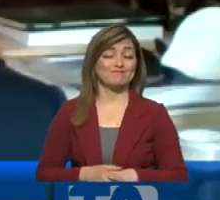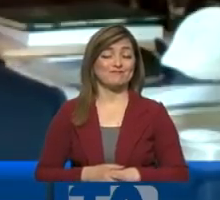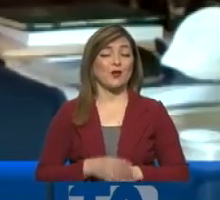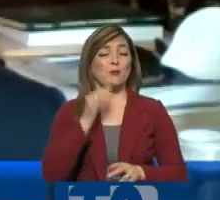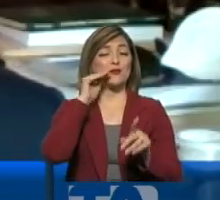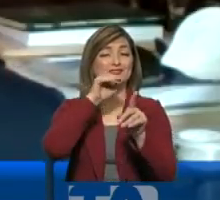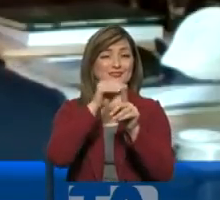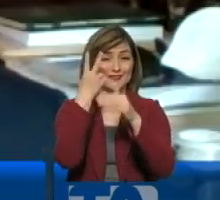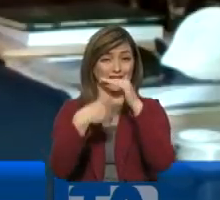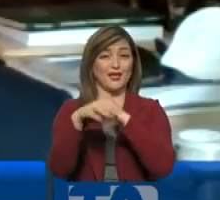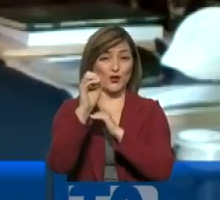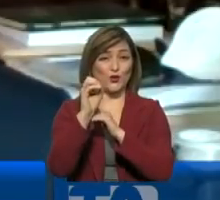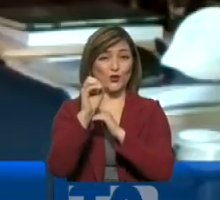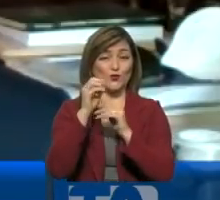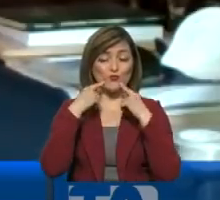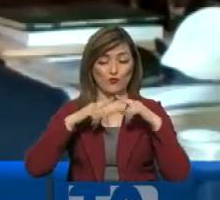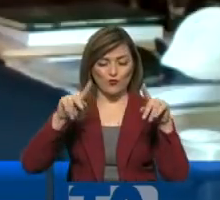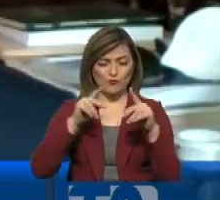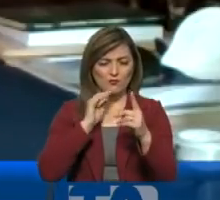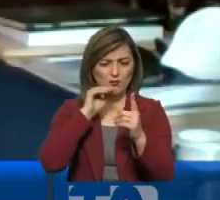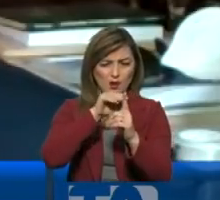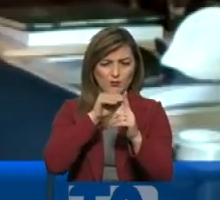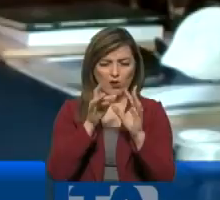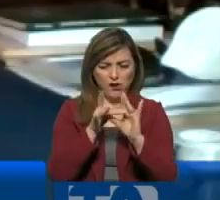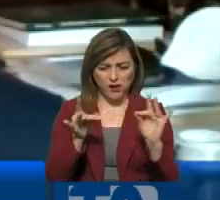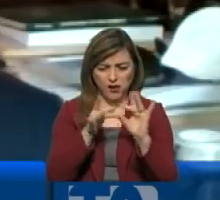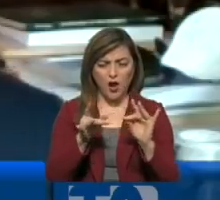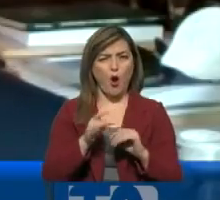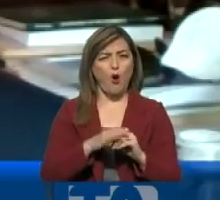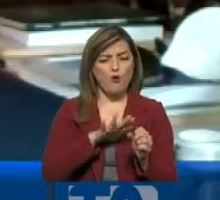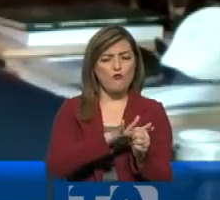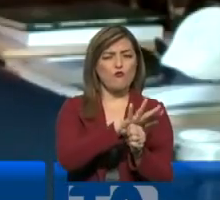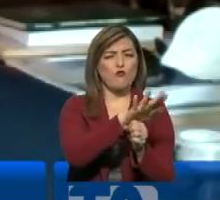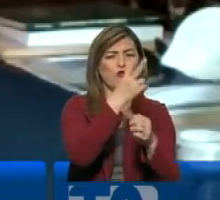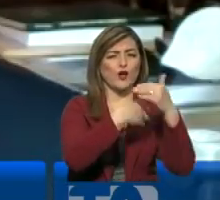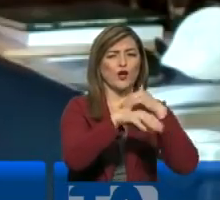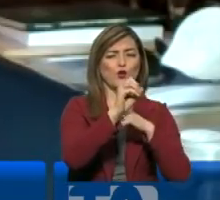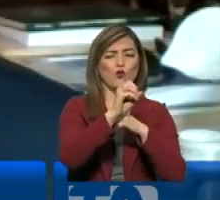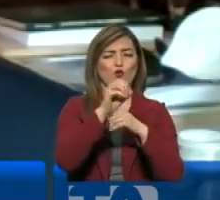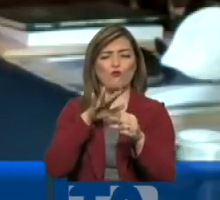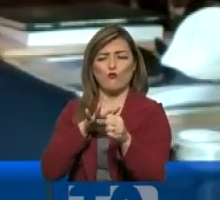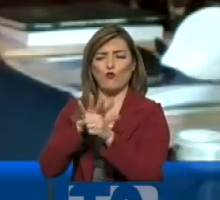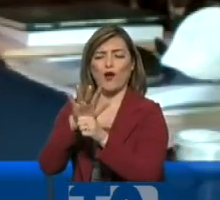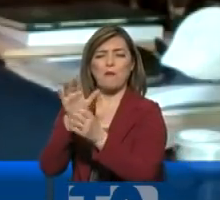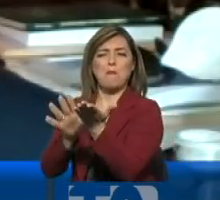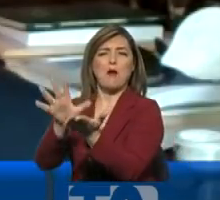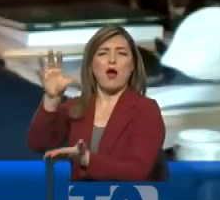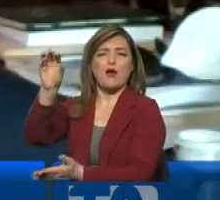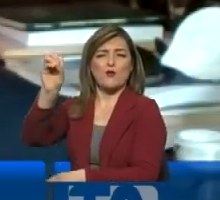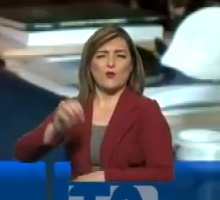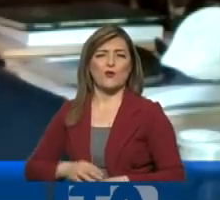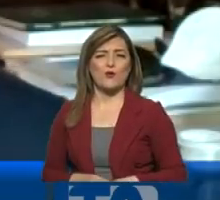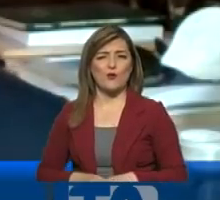chats que se han publicado de las influencias de su hijo, de su hermano, con los informes que hoy conocemos